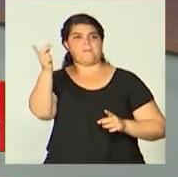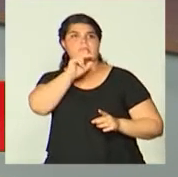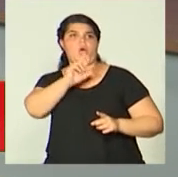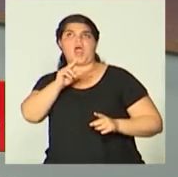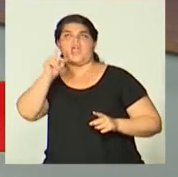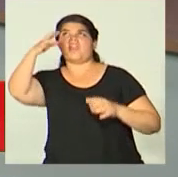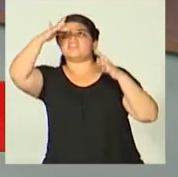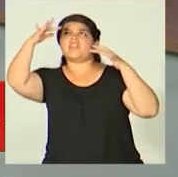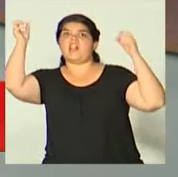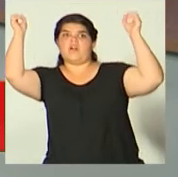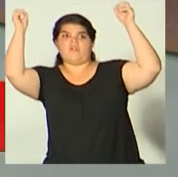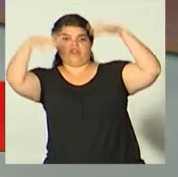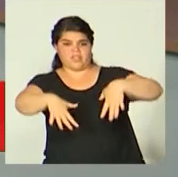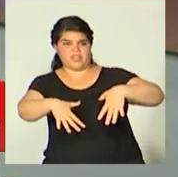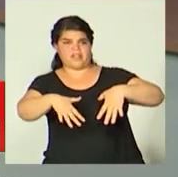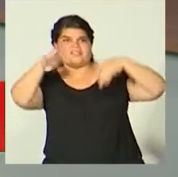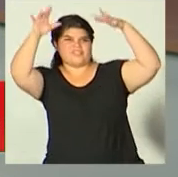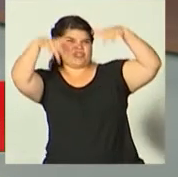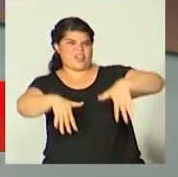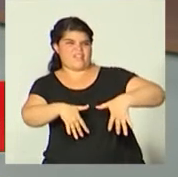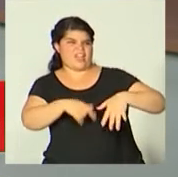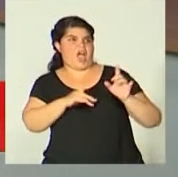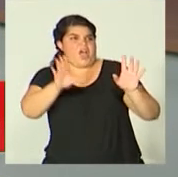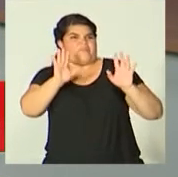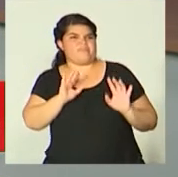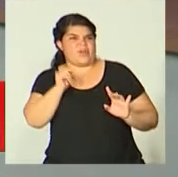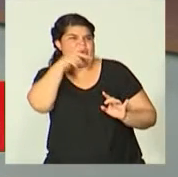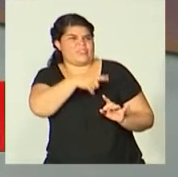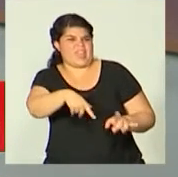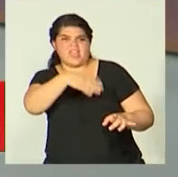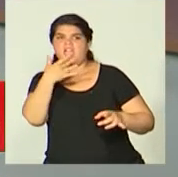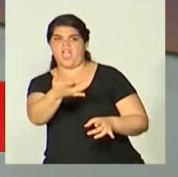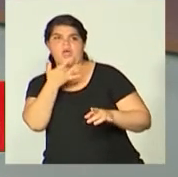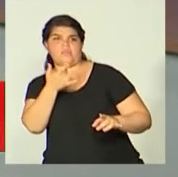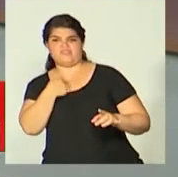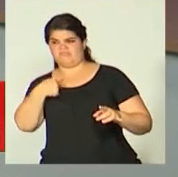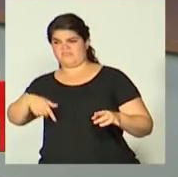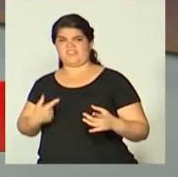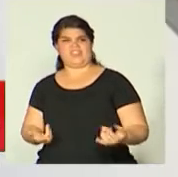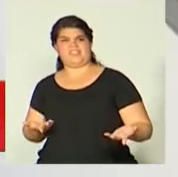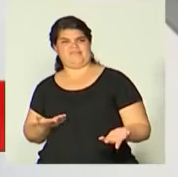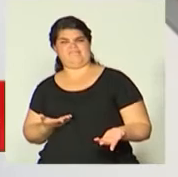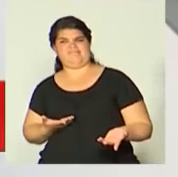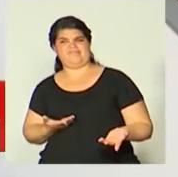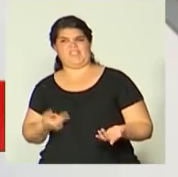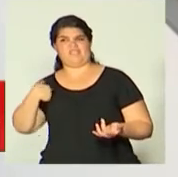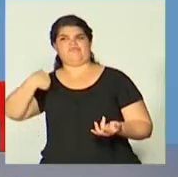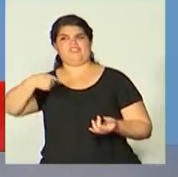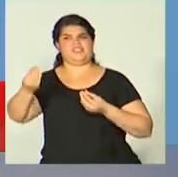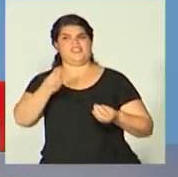cielo y ustedes imagínense el lugar que nos ponen a nosotras en un objeto de